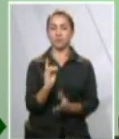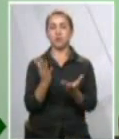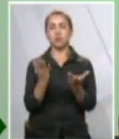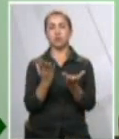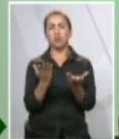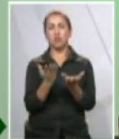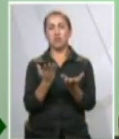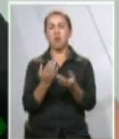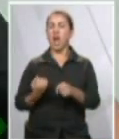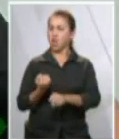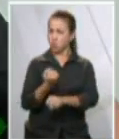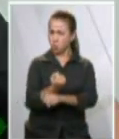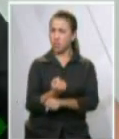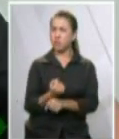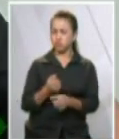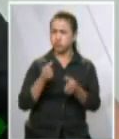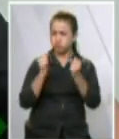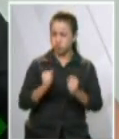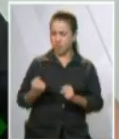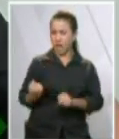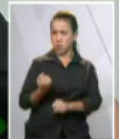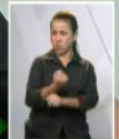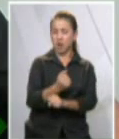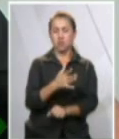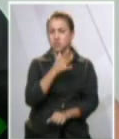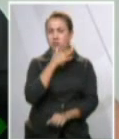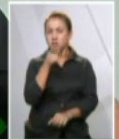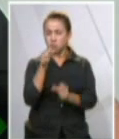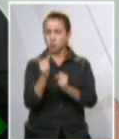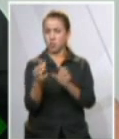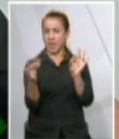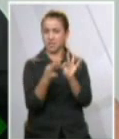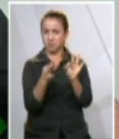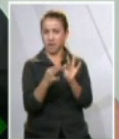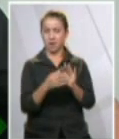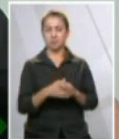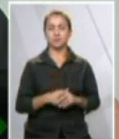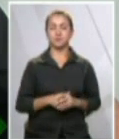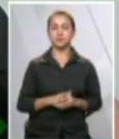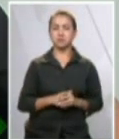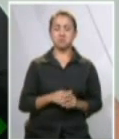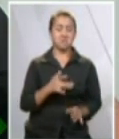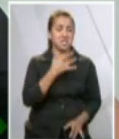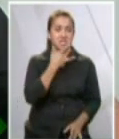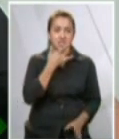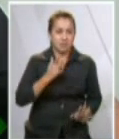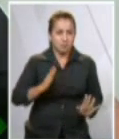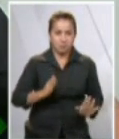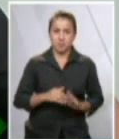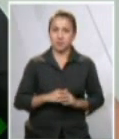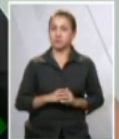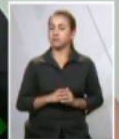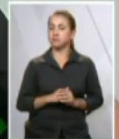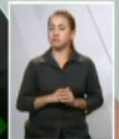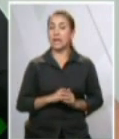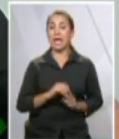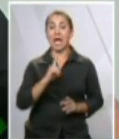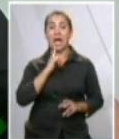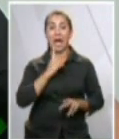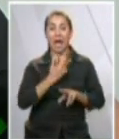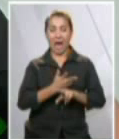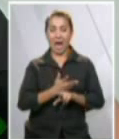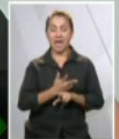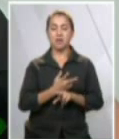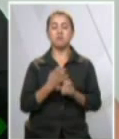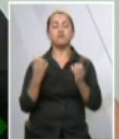¿Qué tanto ayuda y qué tanto puede llegar a cambiar la vida? No sé cómo lo puedes graficar. Súper simple. O sea, lo que tenemos aquí en el fondo